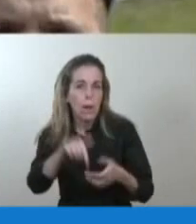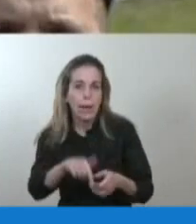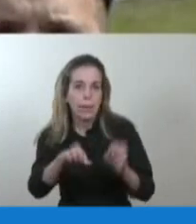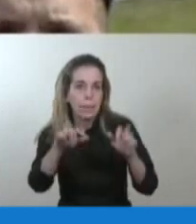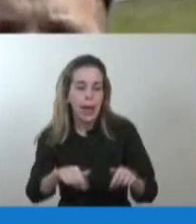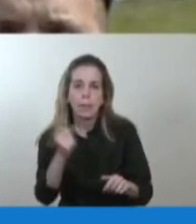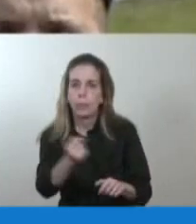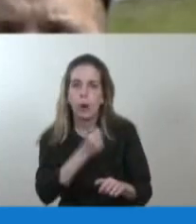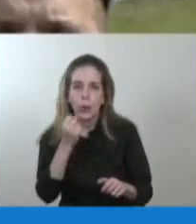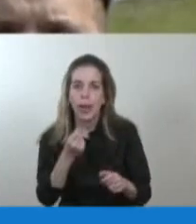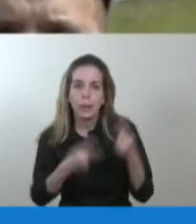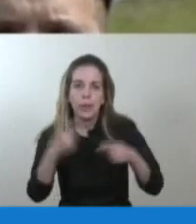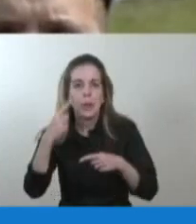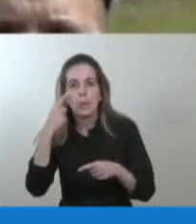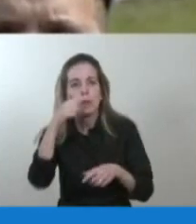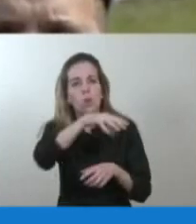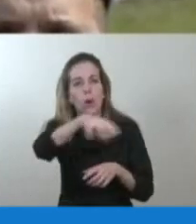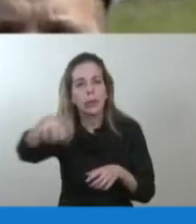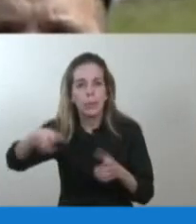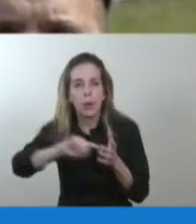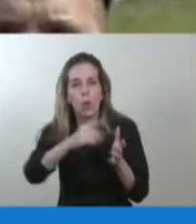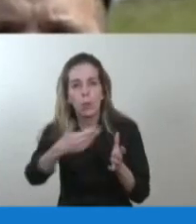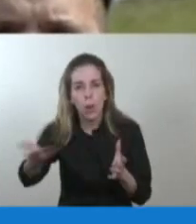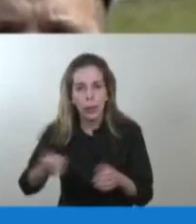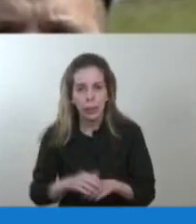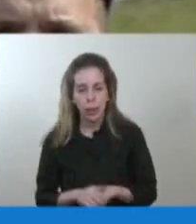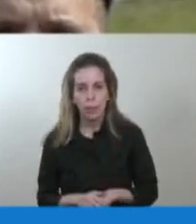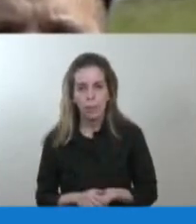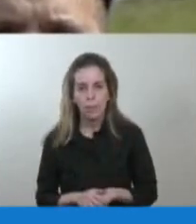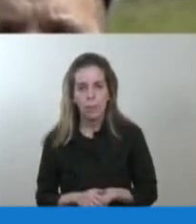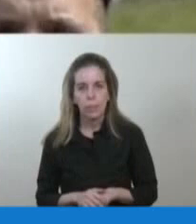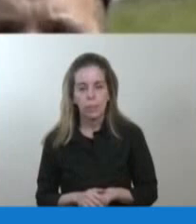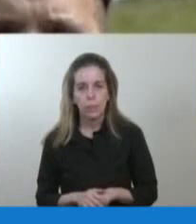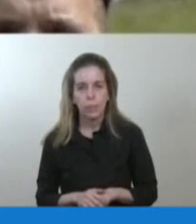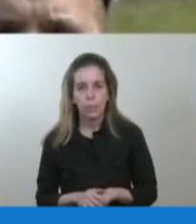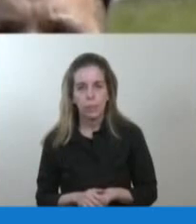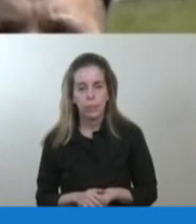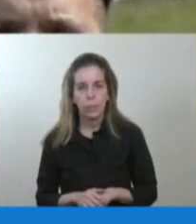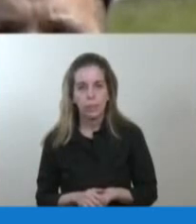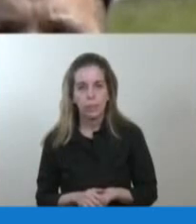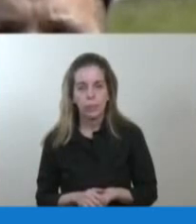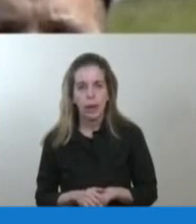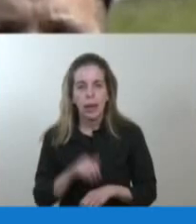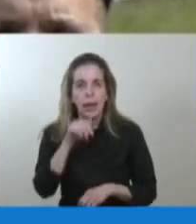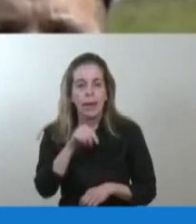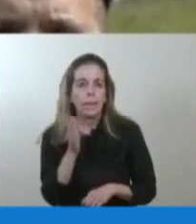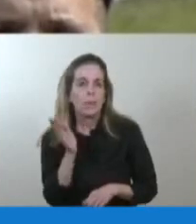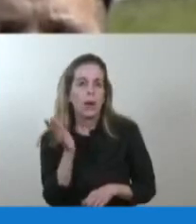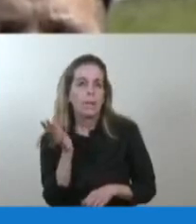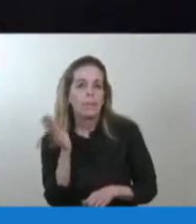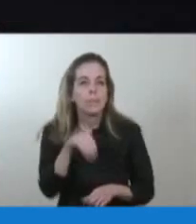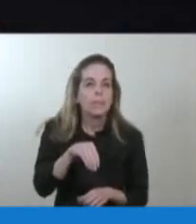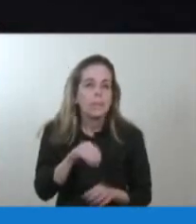para los distritos del conurbano bonaerense es el complemento